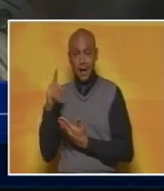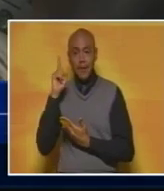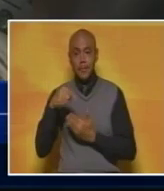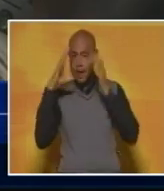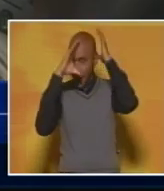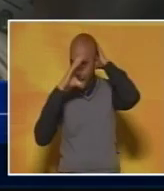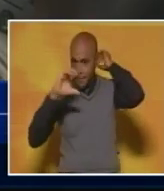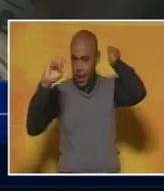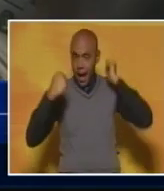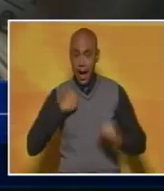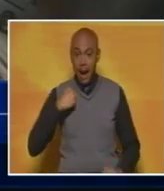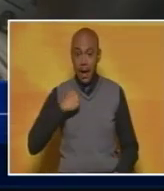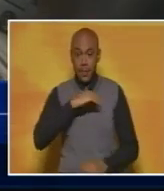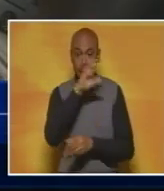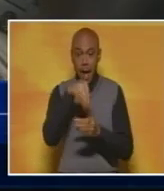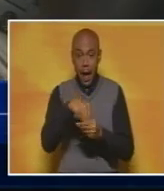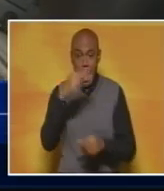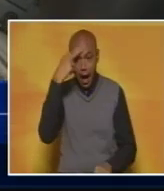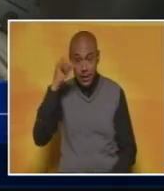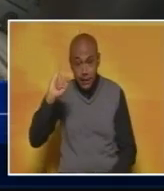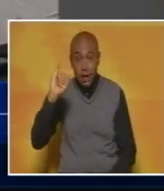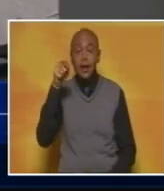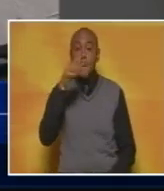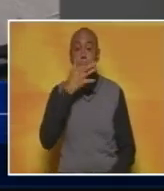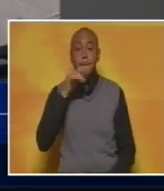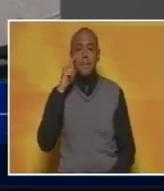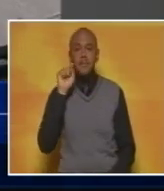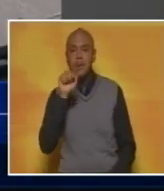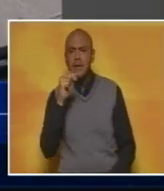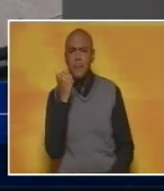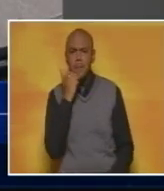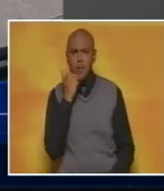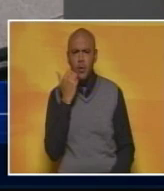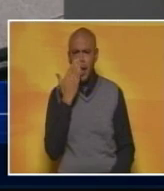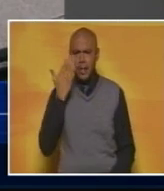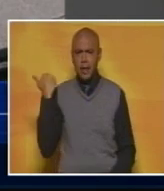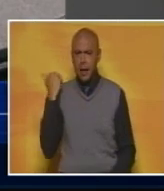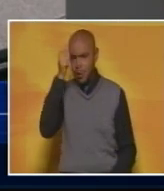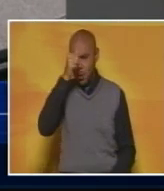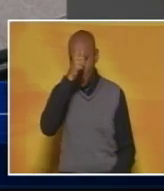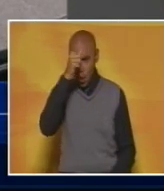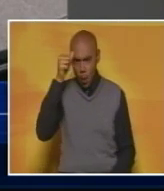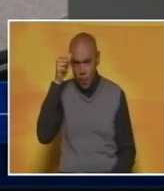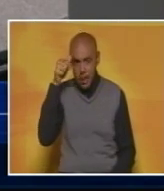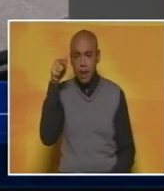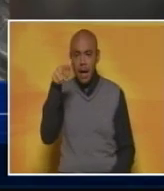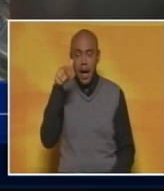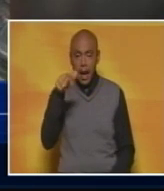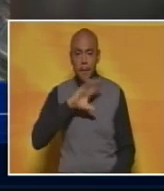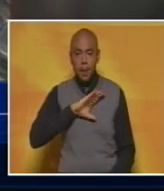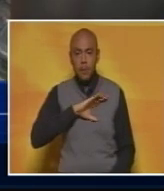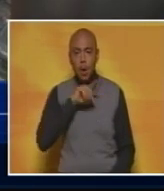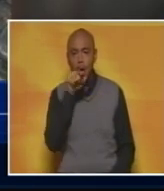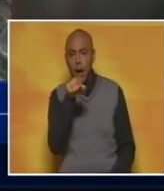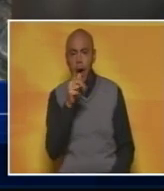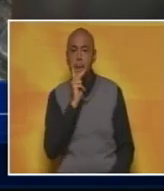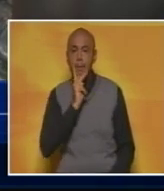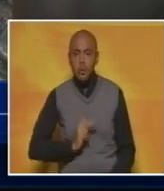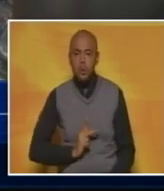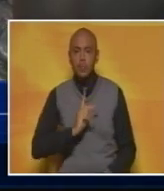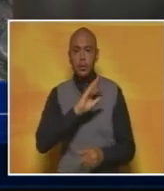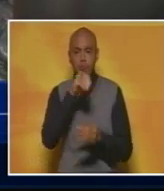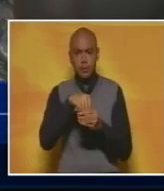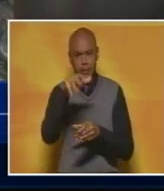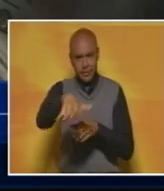de Canadá en ese país, tras las manifestaciones registradas este domingo en Puerto Príncipe, en el inicio de una semana